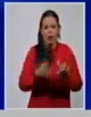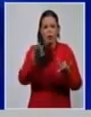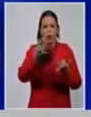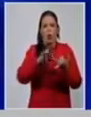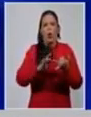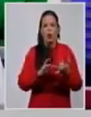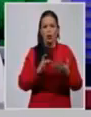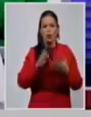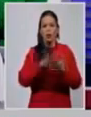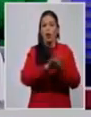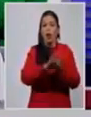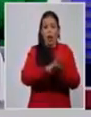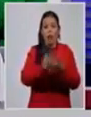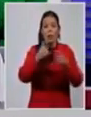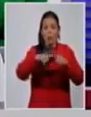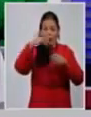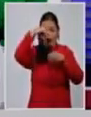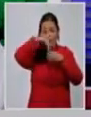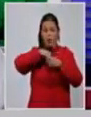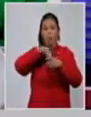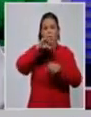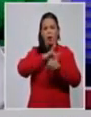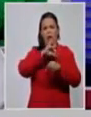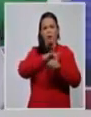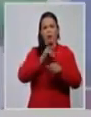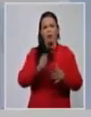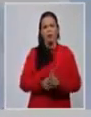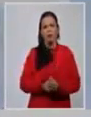en resumen, de los